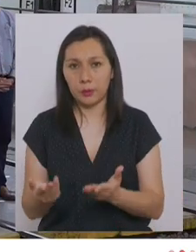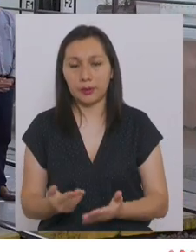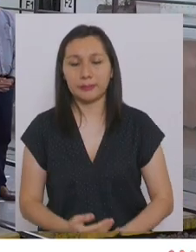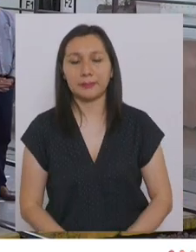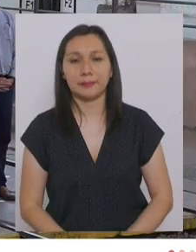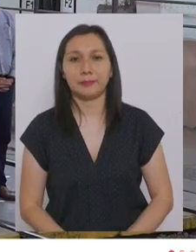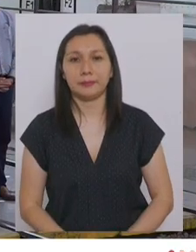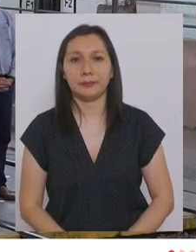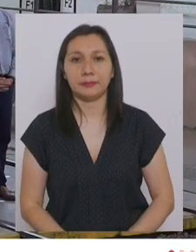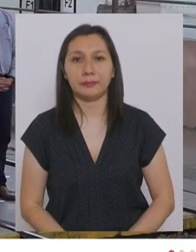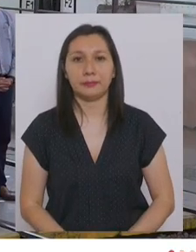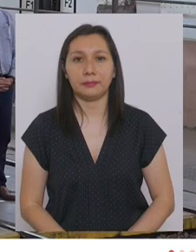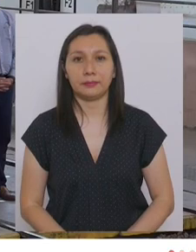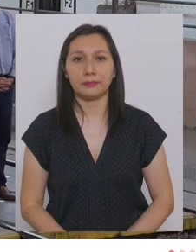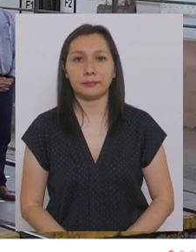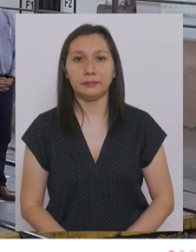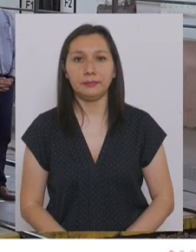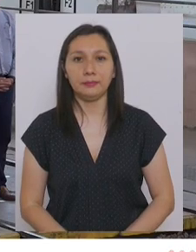preguntas.